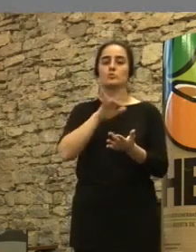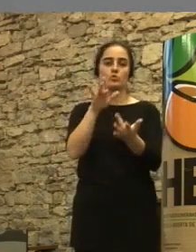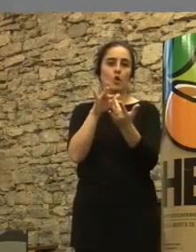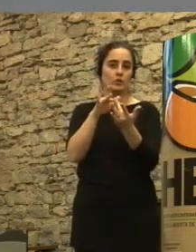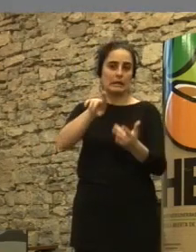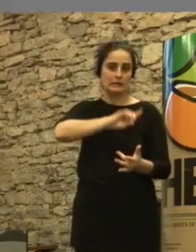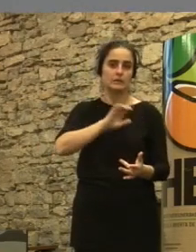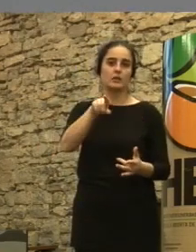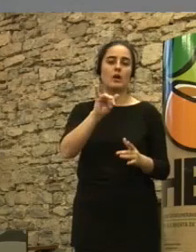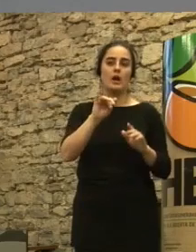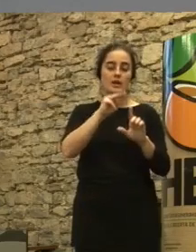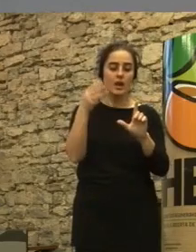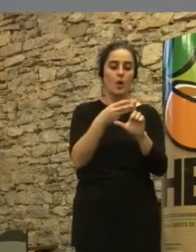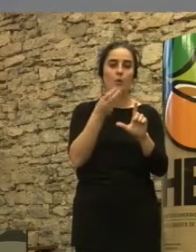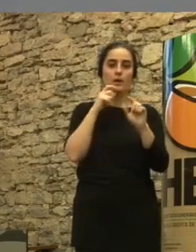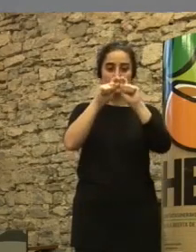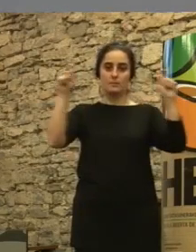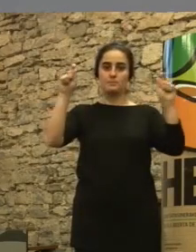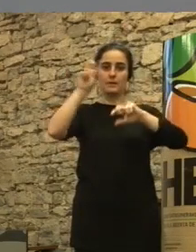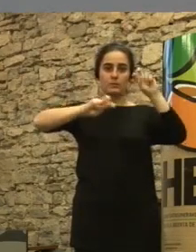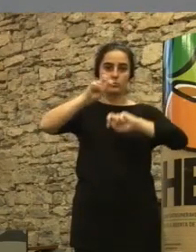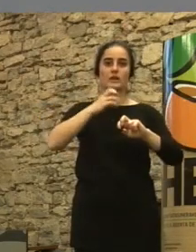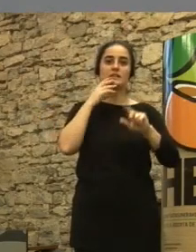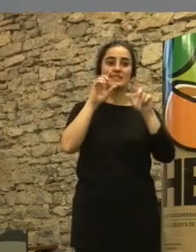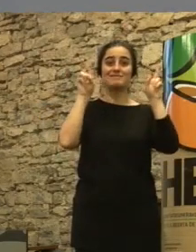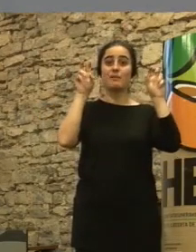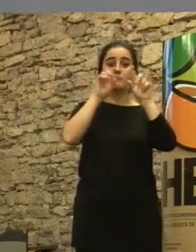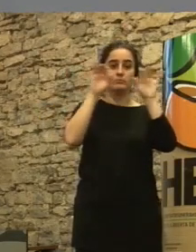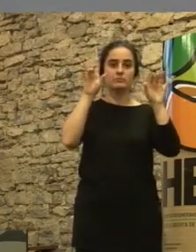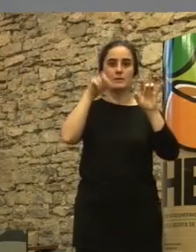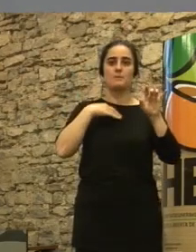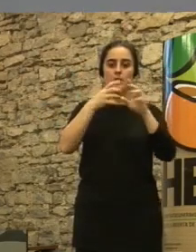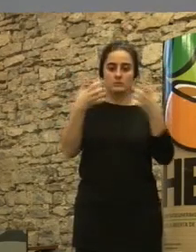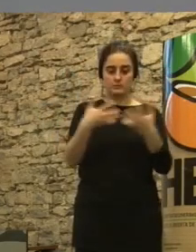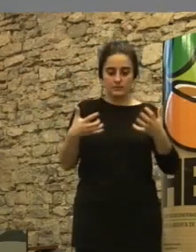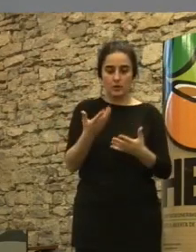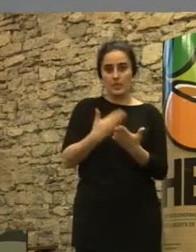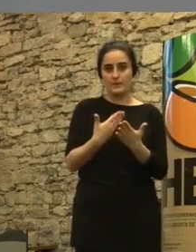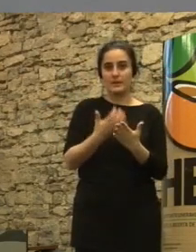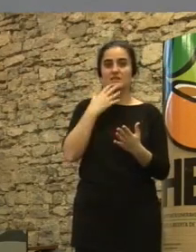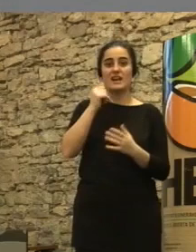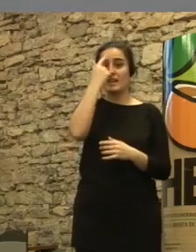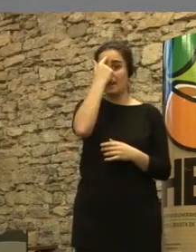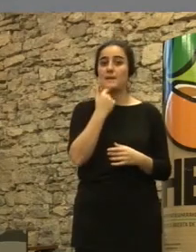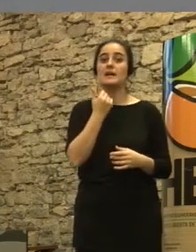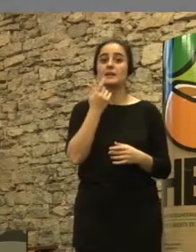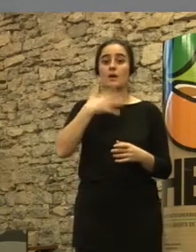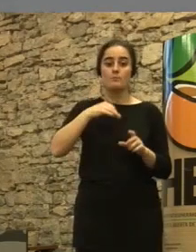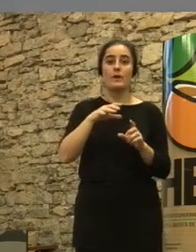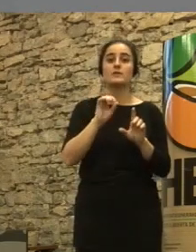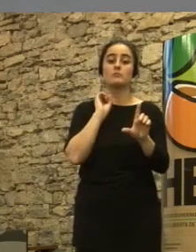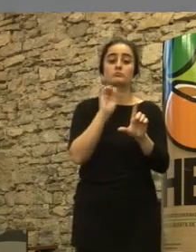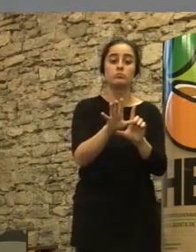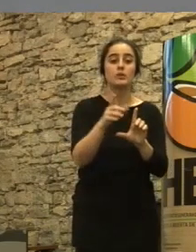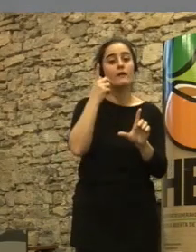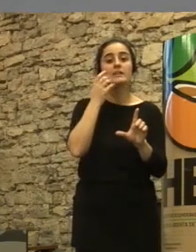tú tienes un campo de búsqueda que si metes un tema te sale lo que hemos desmentido, tenemos incluso un buscador de imágenes, si a ti llega una de estas imágenes tú la puedes subir y si hemos trabajado te lo demuestra, te lo cuenta,